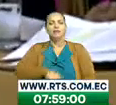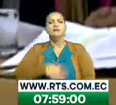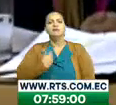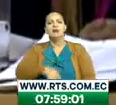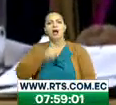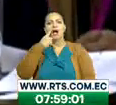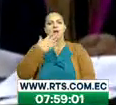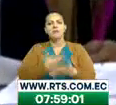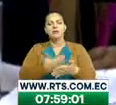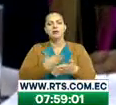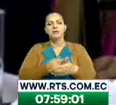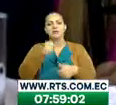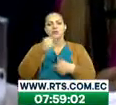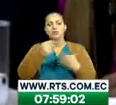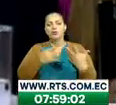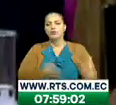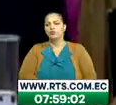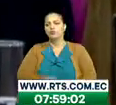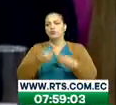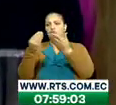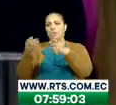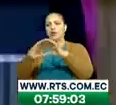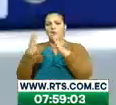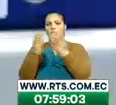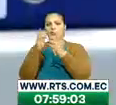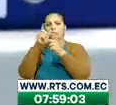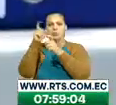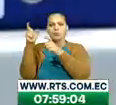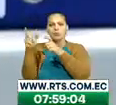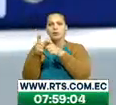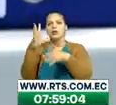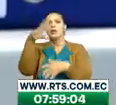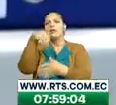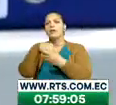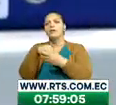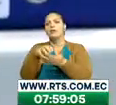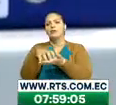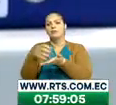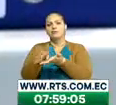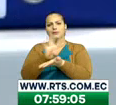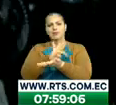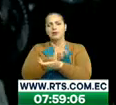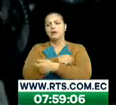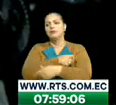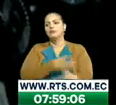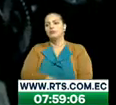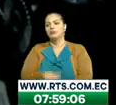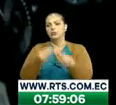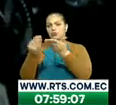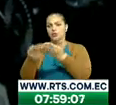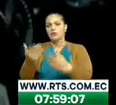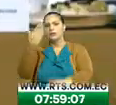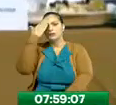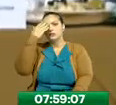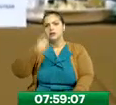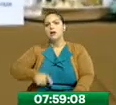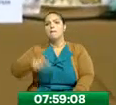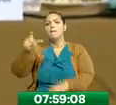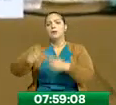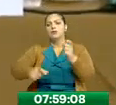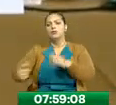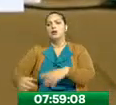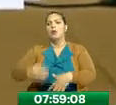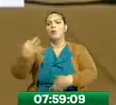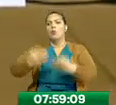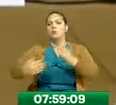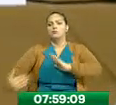sus pruebas de descargo ante la Comisión de Fiscalización de la Asamblea Nacional. Esto como parte del trámite de juicio político que enfrenta por